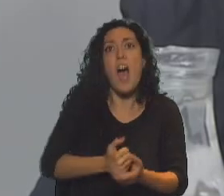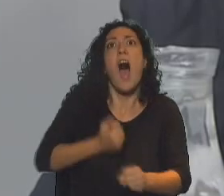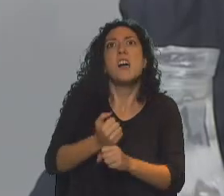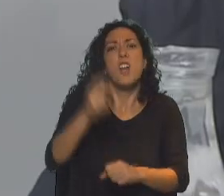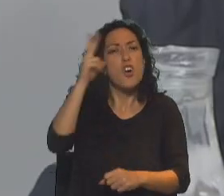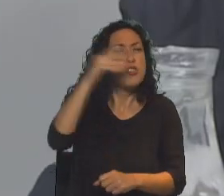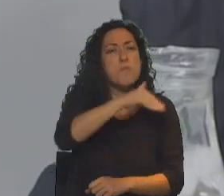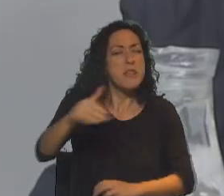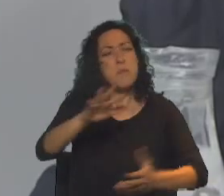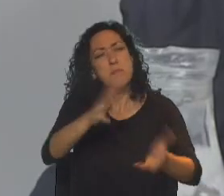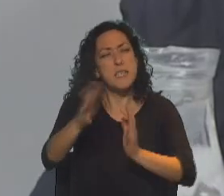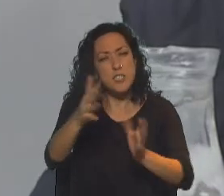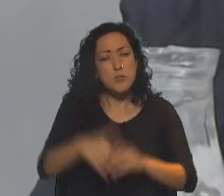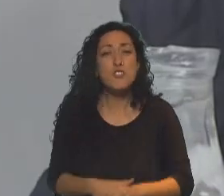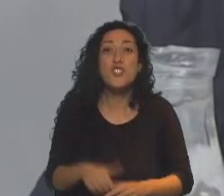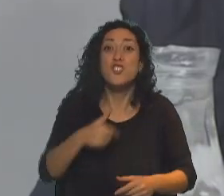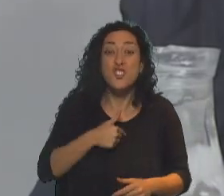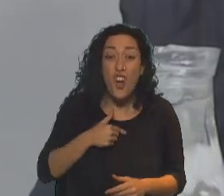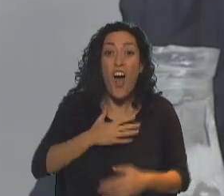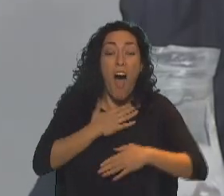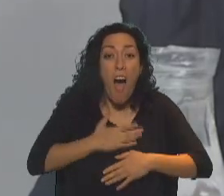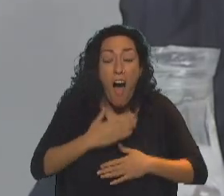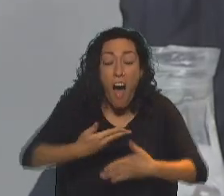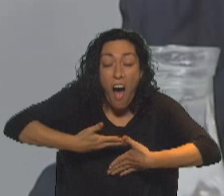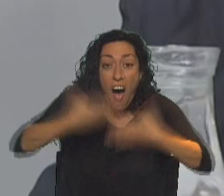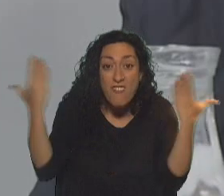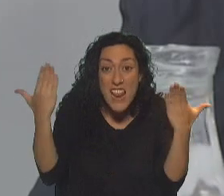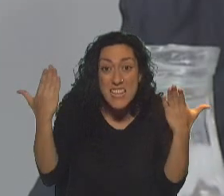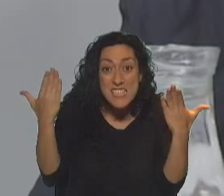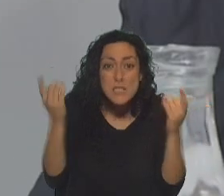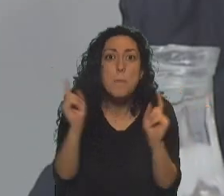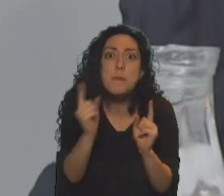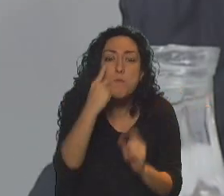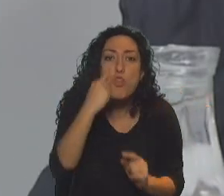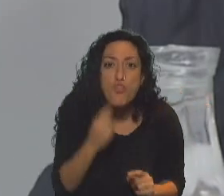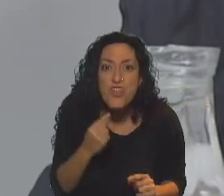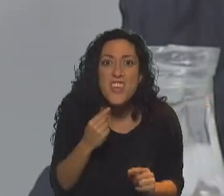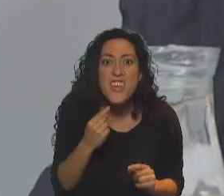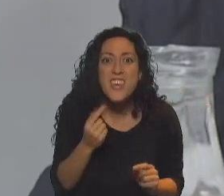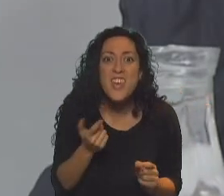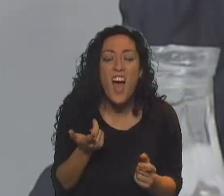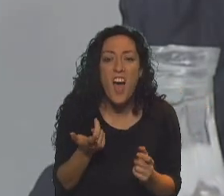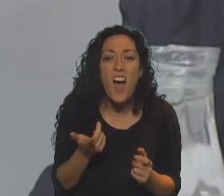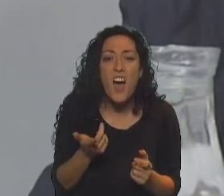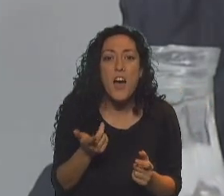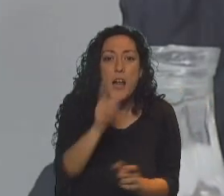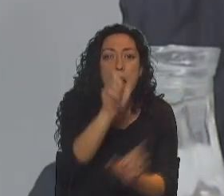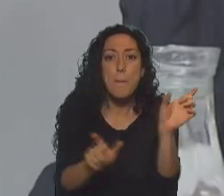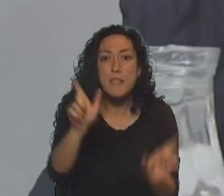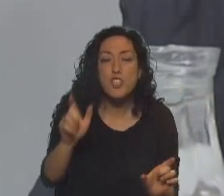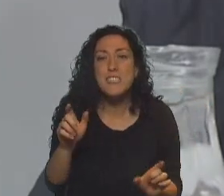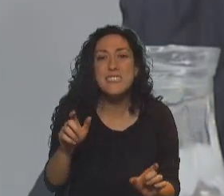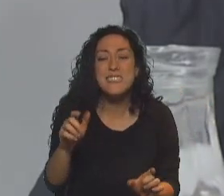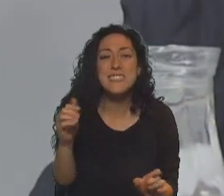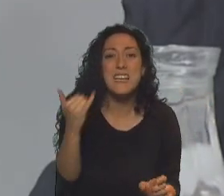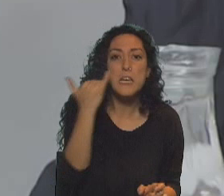más o menos, y la verdad que estaba feliz, porque ese día tuvimos una reunión con la gente de YPF